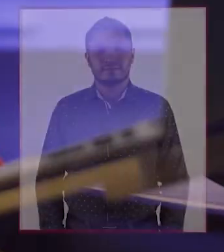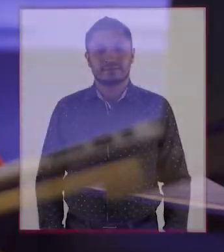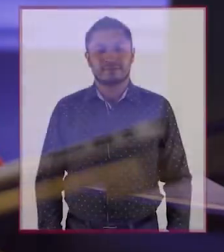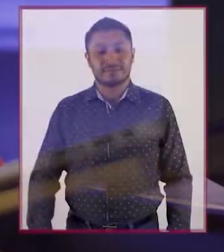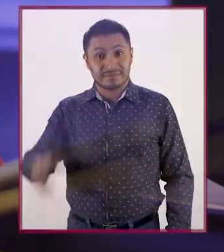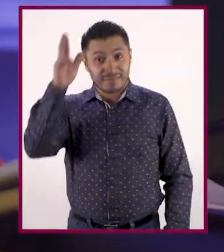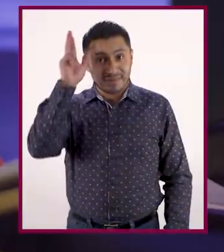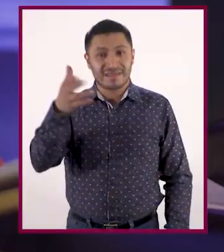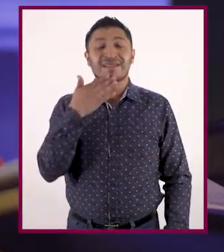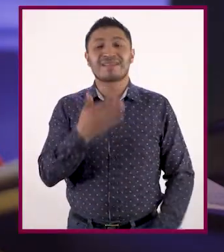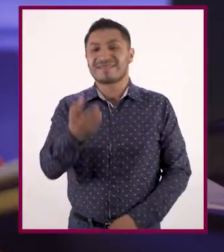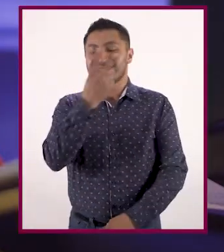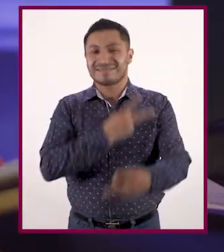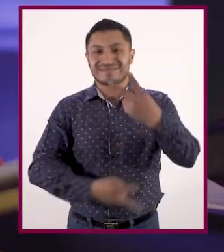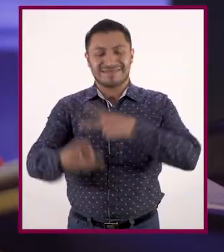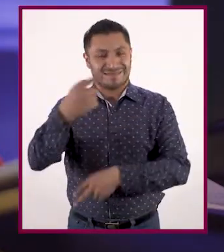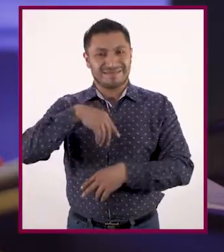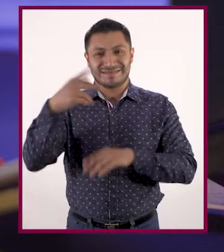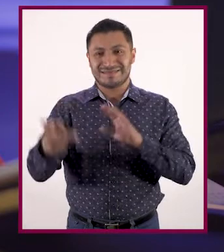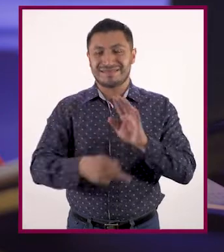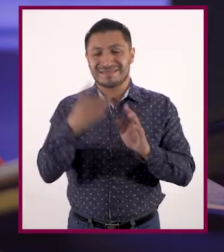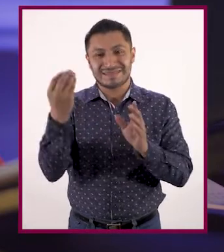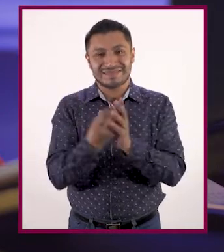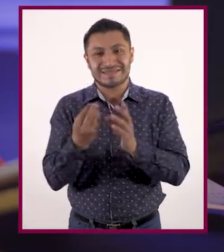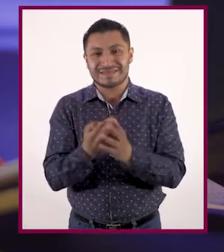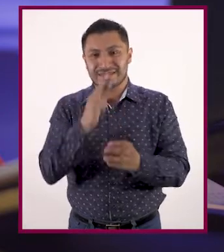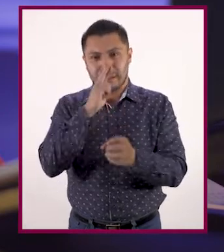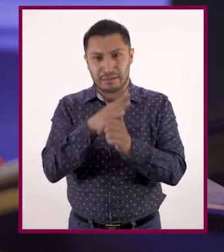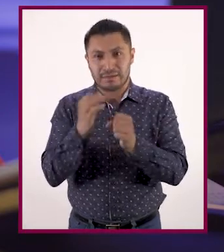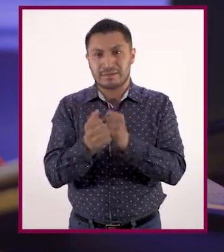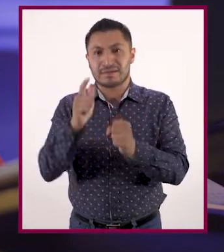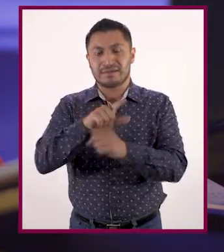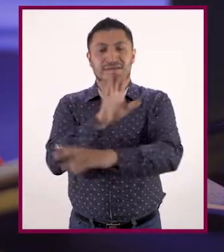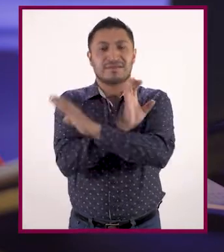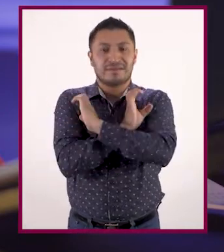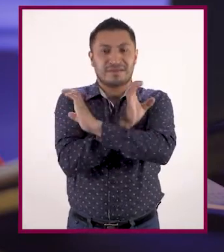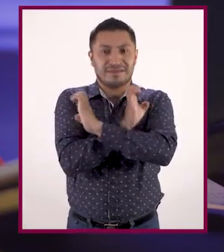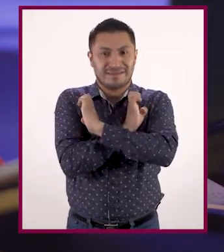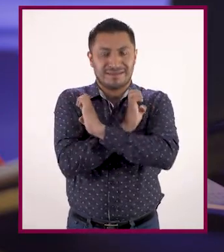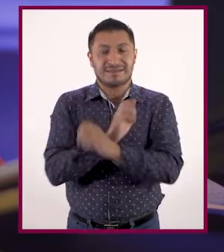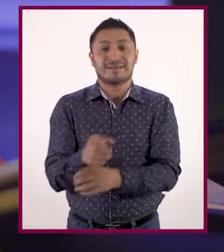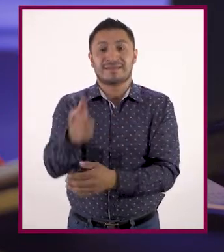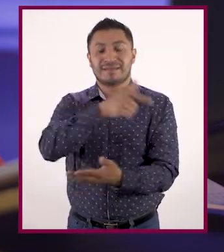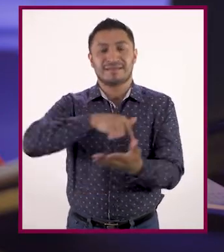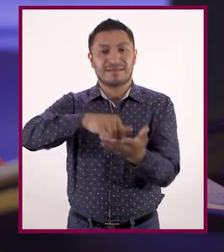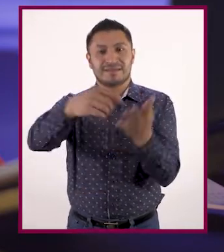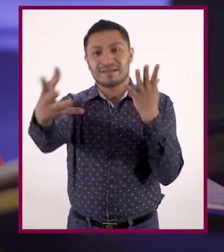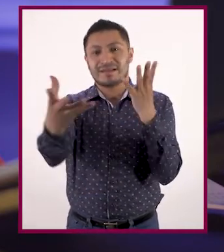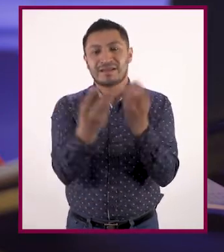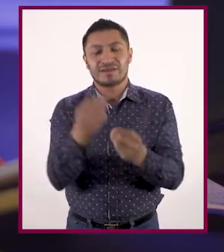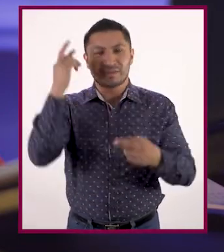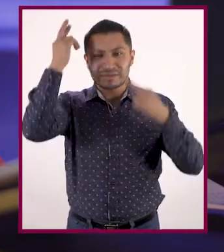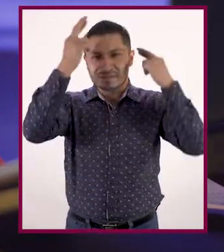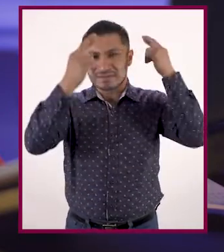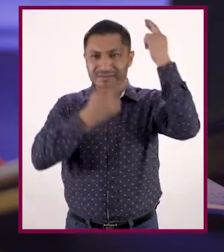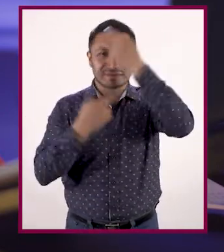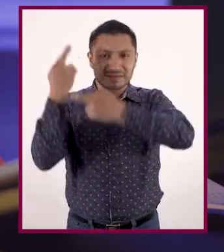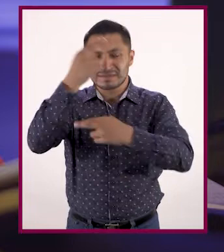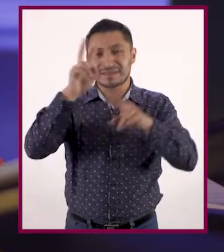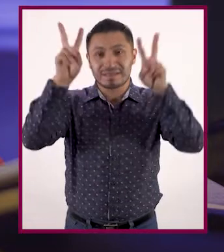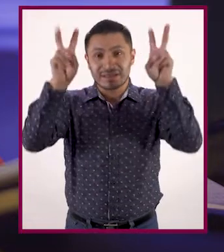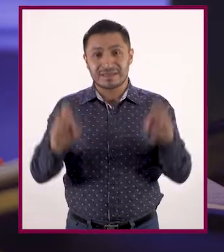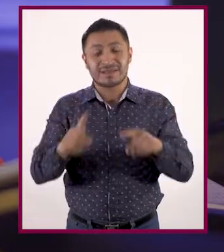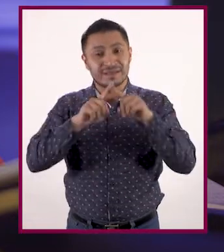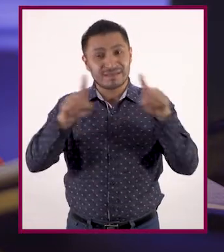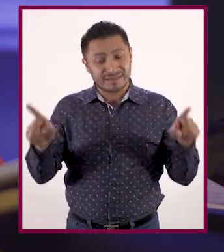hola bienvenidas y bienvenidos a un nuevo programa de responsabilidad social cívica y ética un espacio donde analizamos temas de tu interés desde una